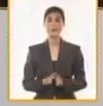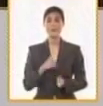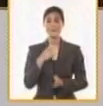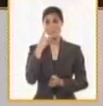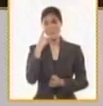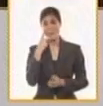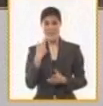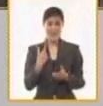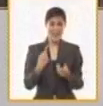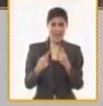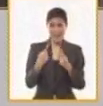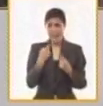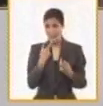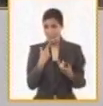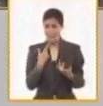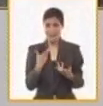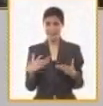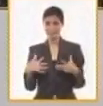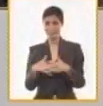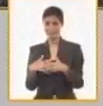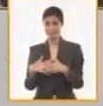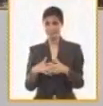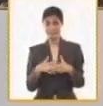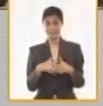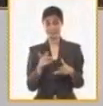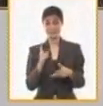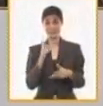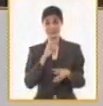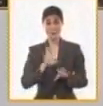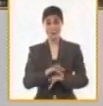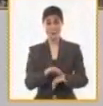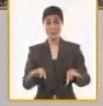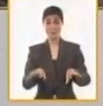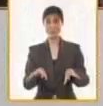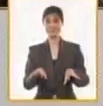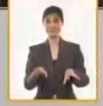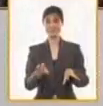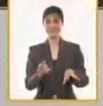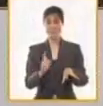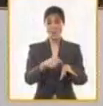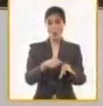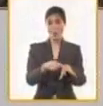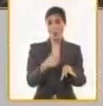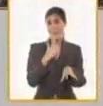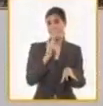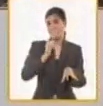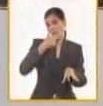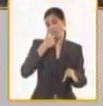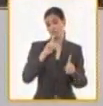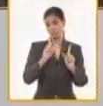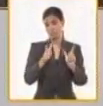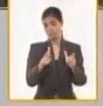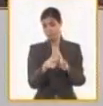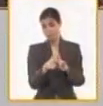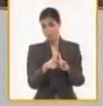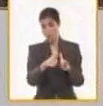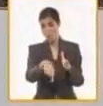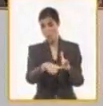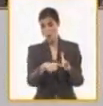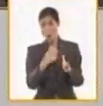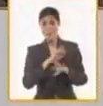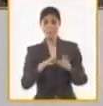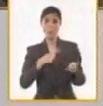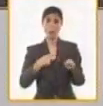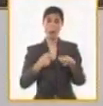margen para optimismo, porque si bien de un lado se logró ya esa primera ronda de